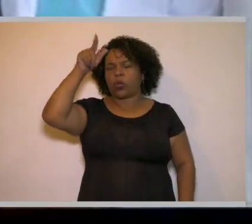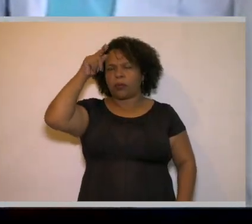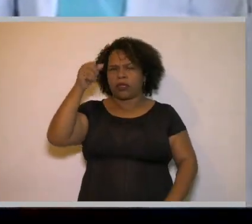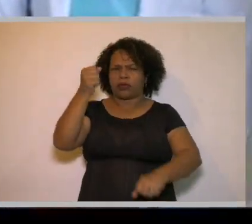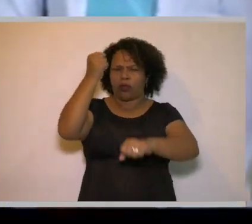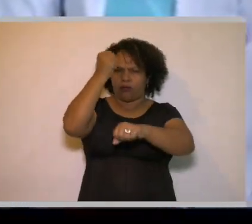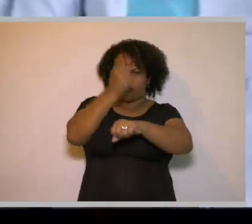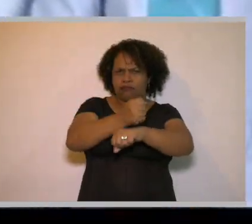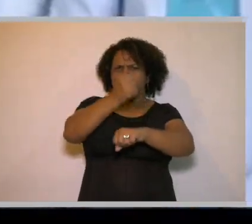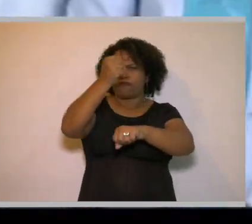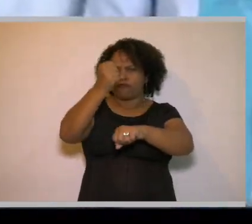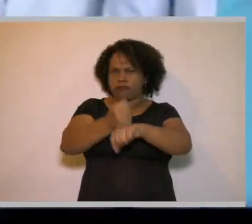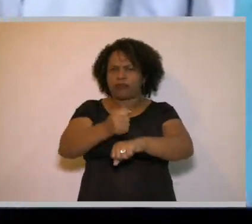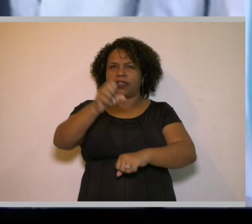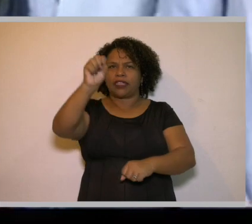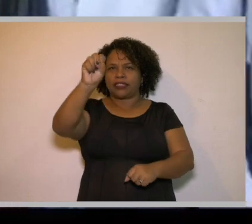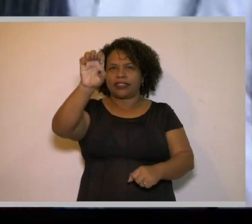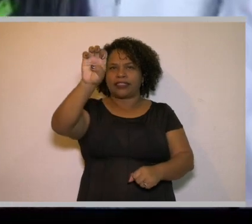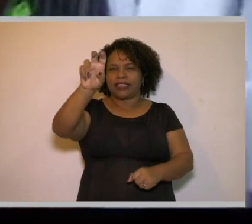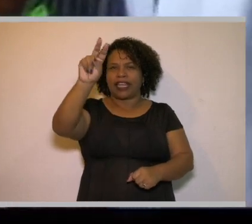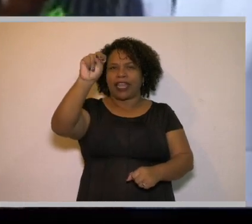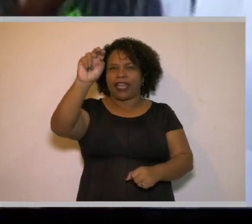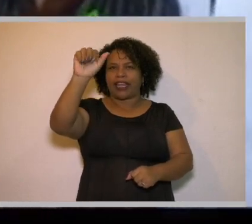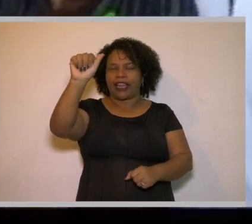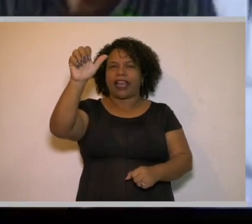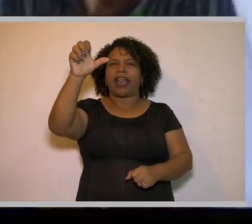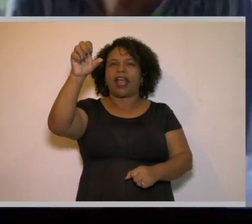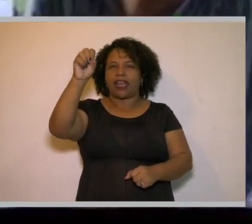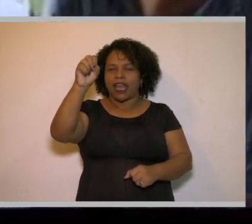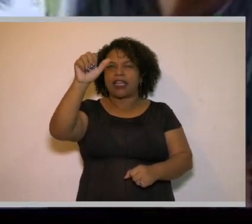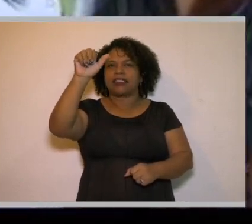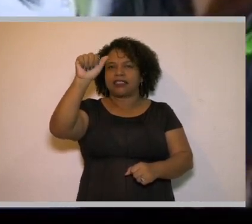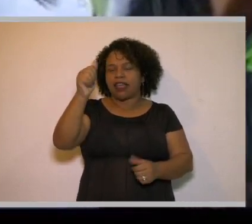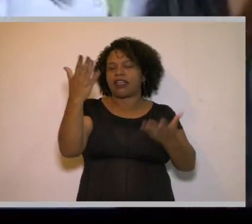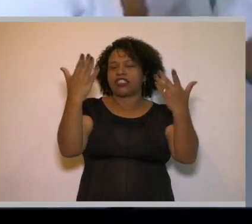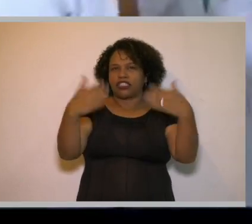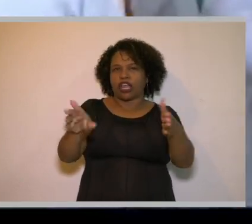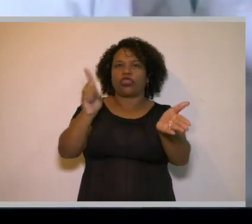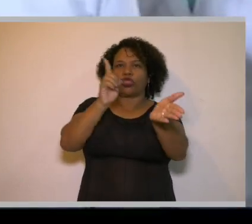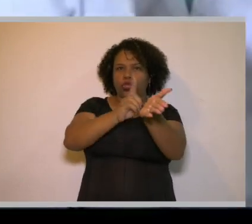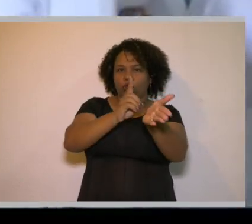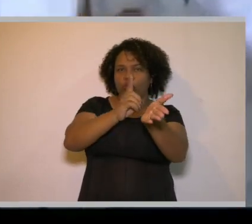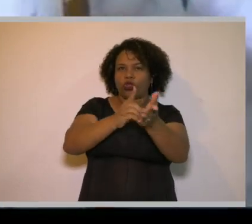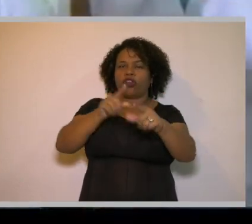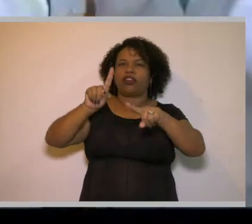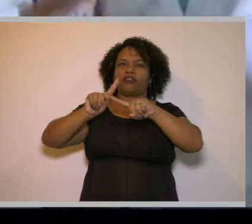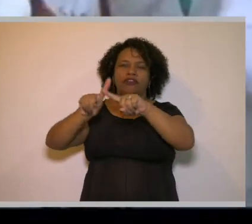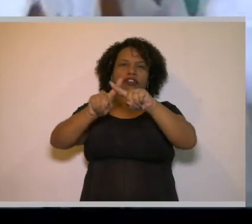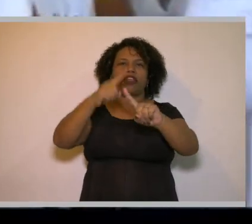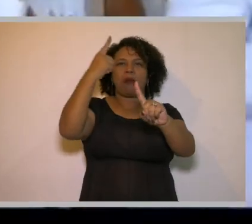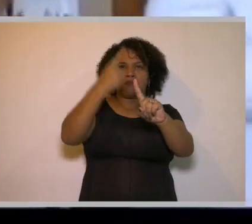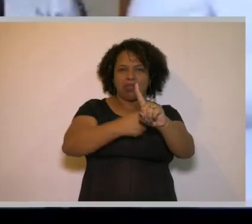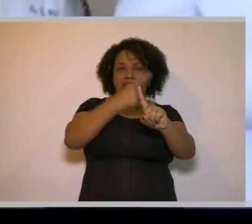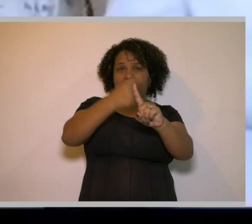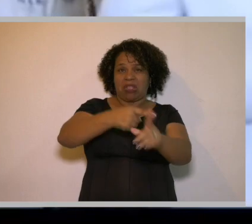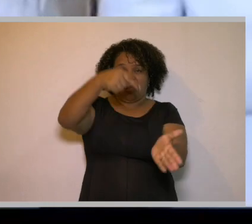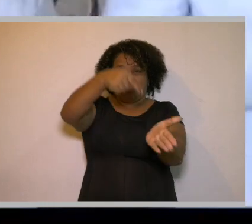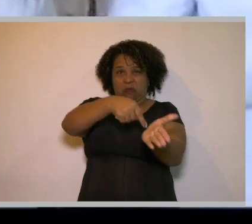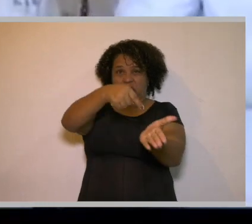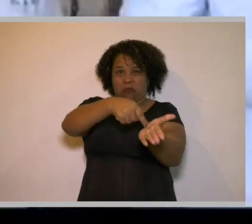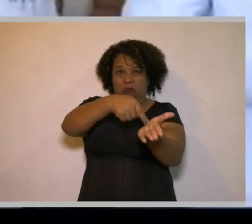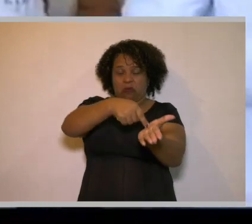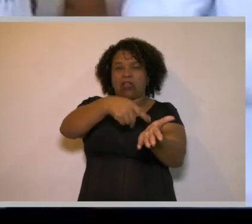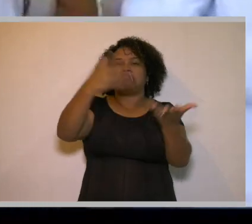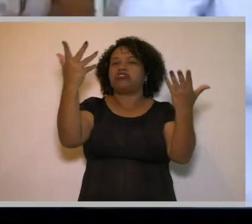El gobierno, a través del Servicio Nacional de Salud, anunció que ya pagó a todos los médicos residentes del primer año quienes cobraron los meses de julio, agosto y septiembre